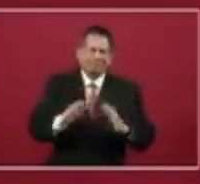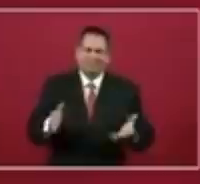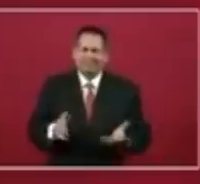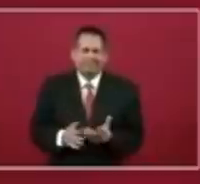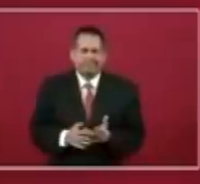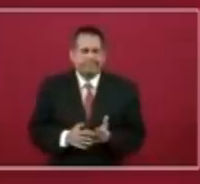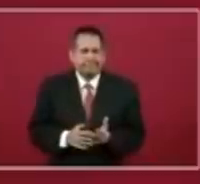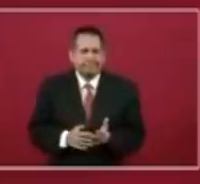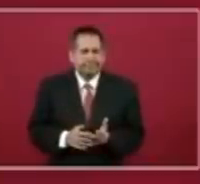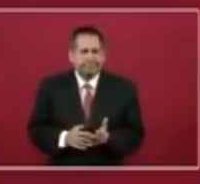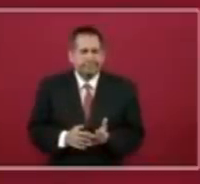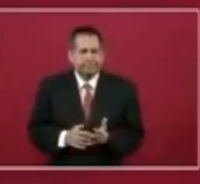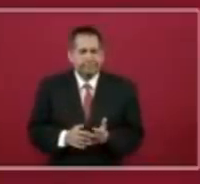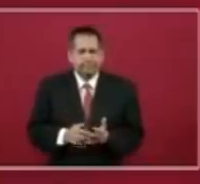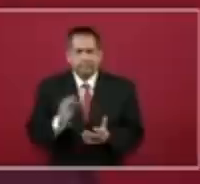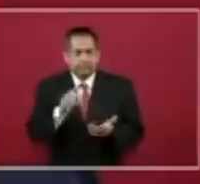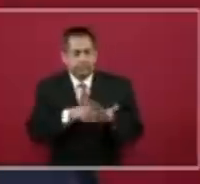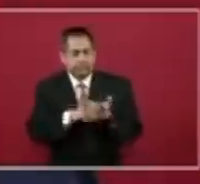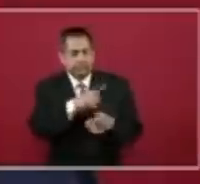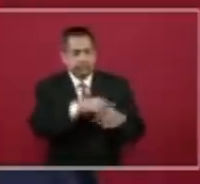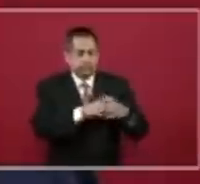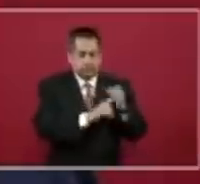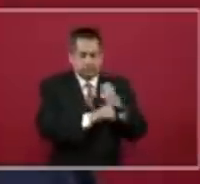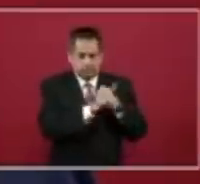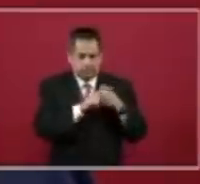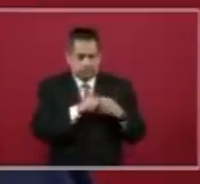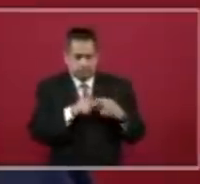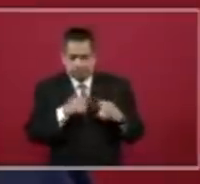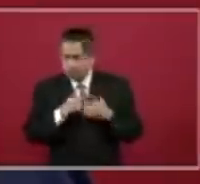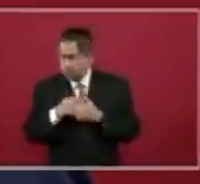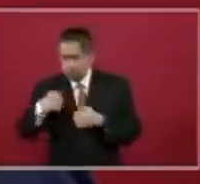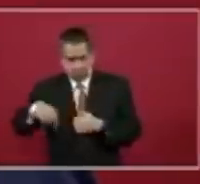Si tienen problemas con nosotros,